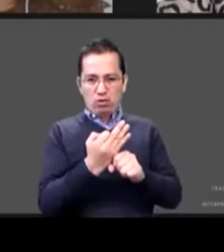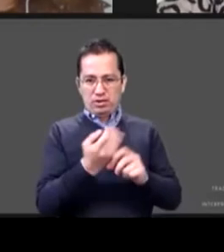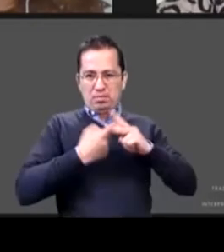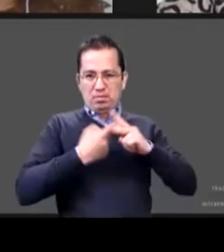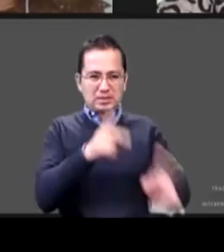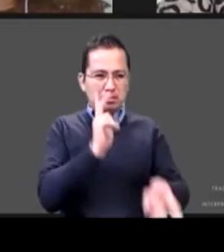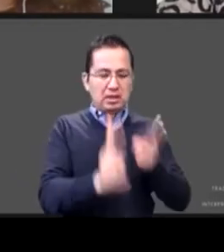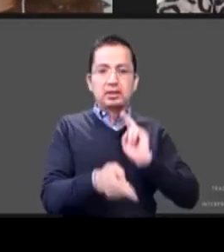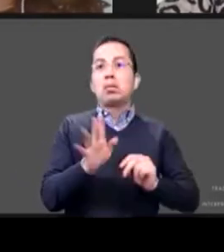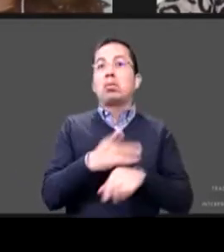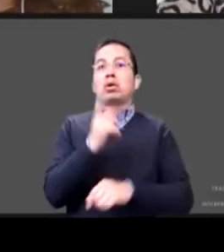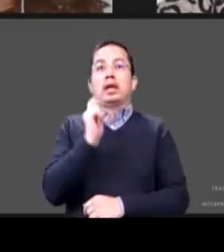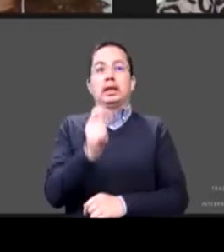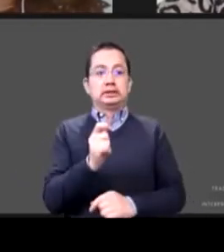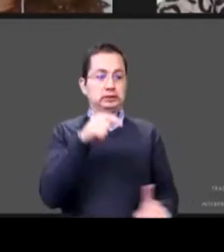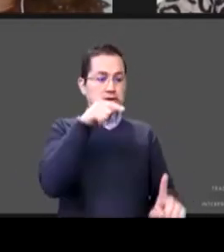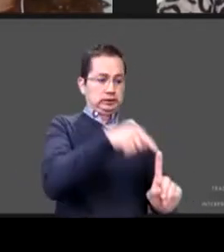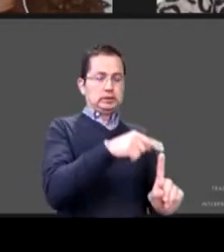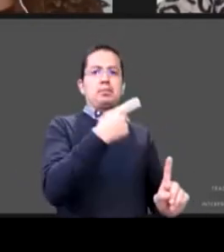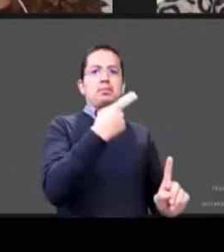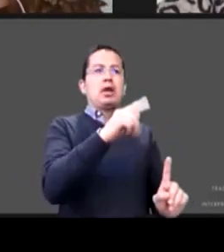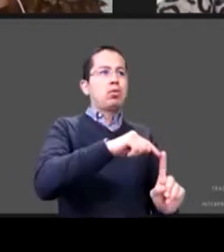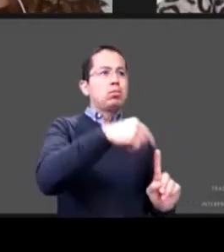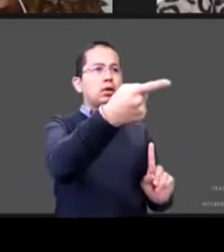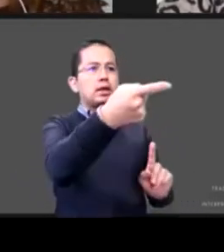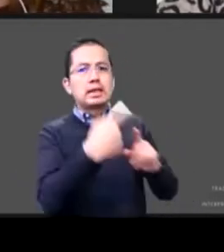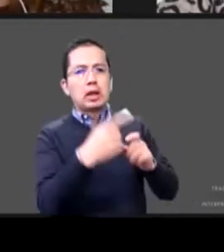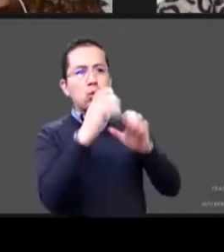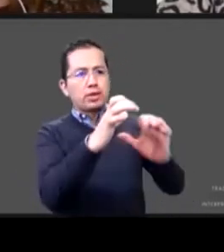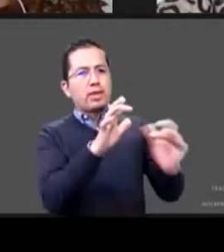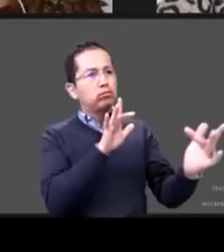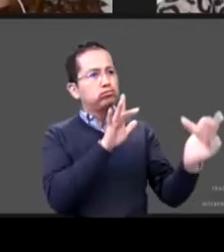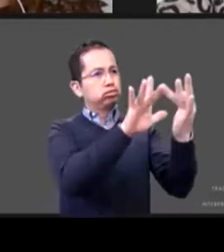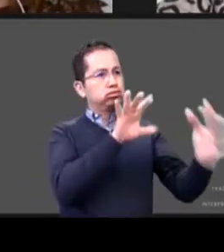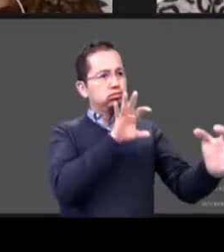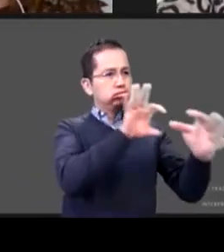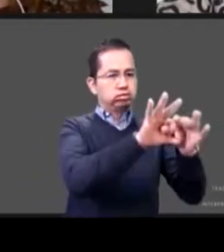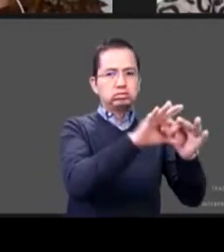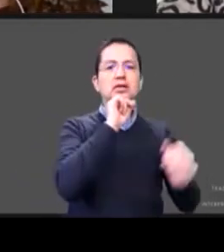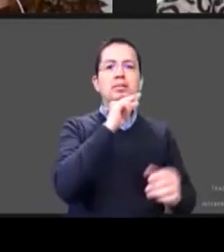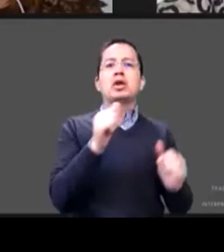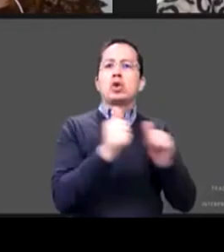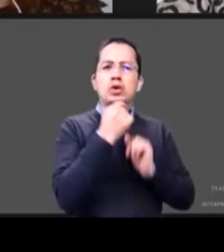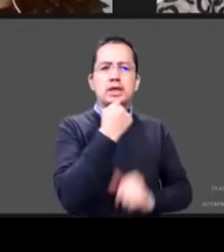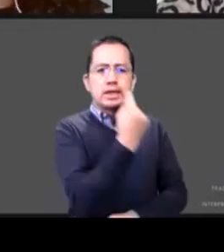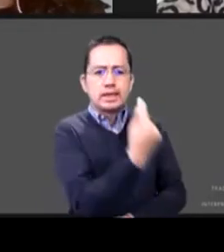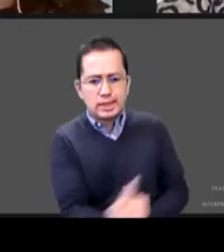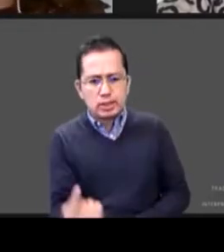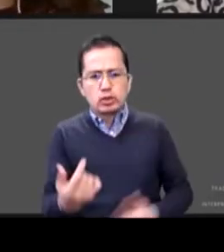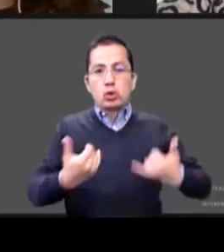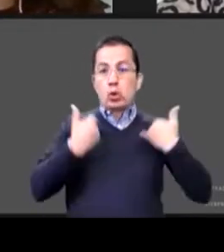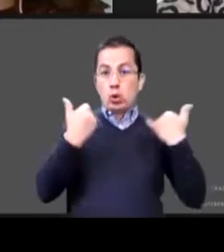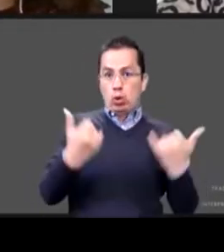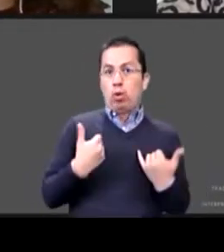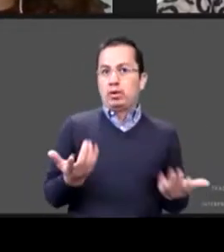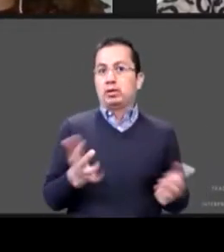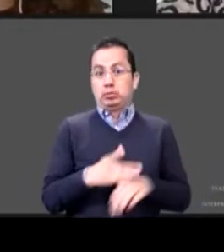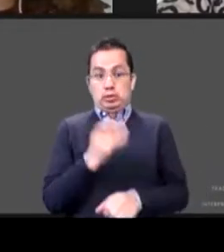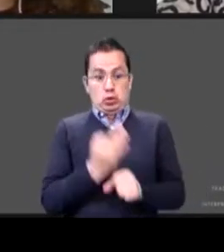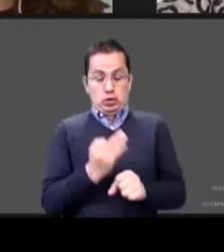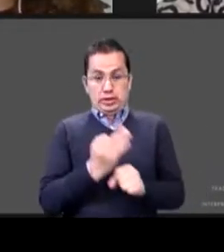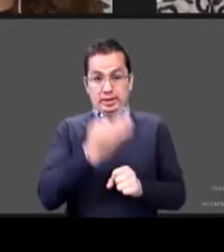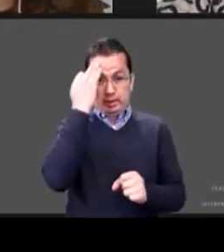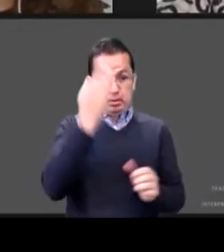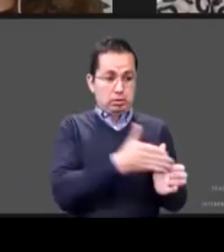y también las niñas, los niños y los adolescentes, sobre todo ahorita tanto tiempo y muchos días en casa. Y